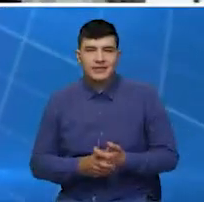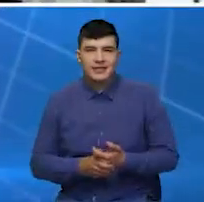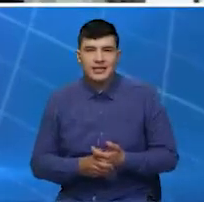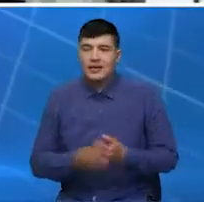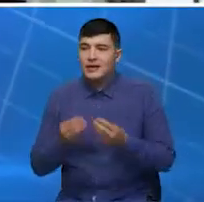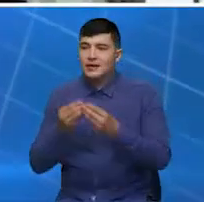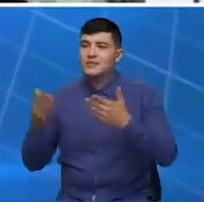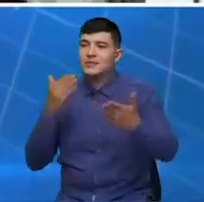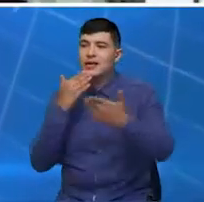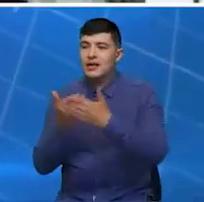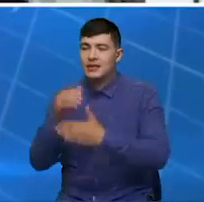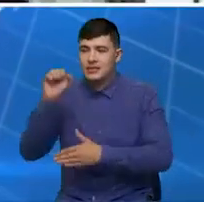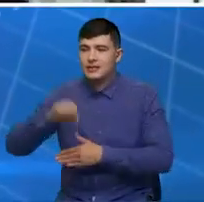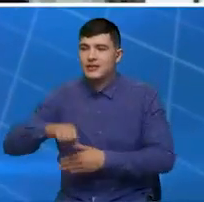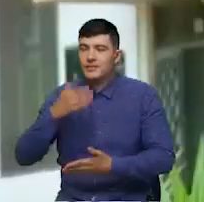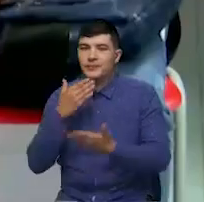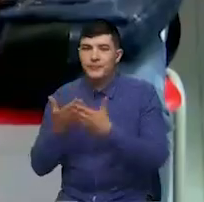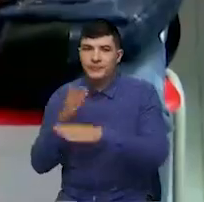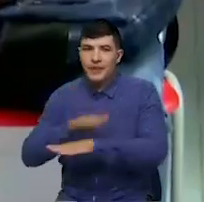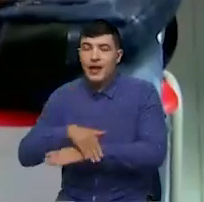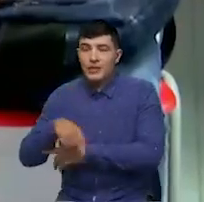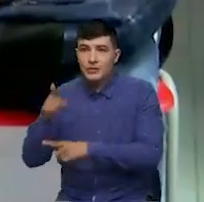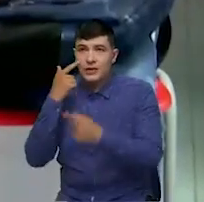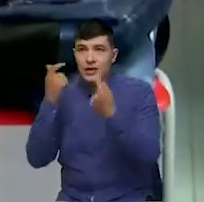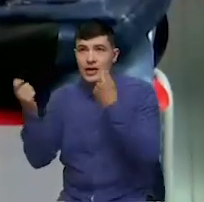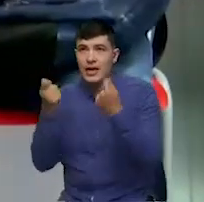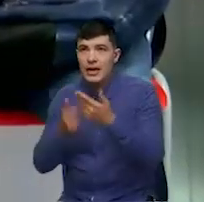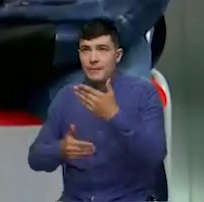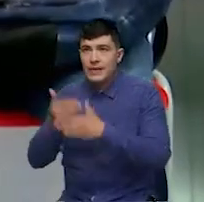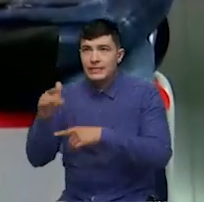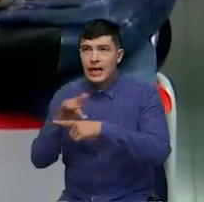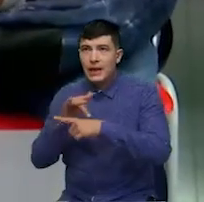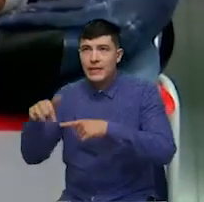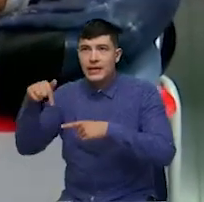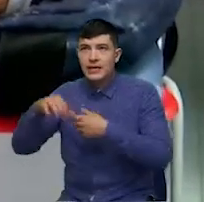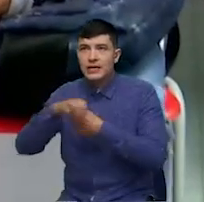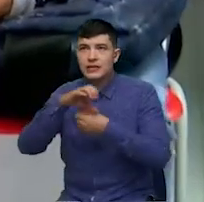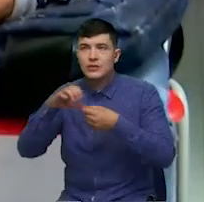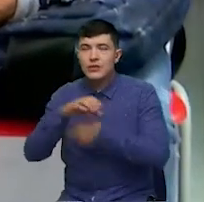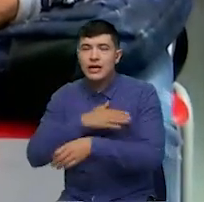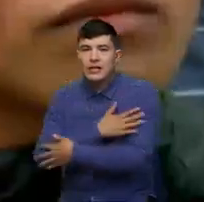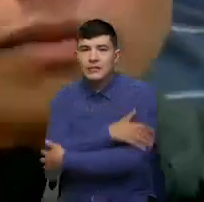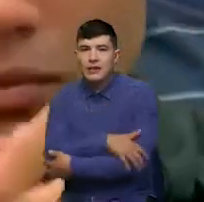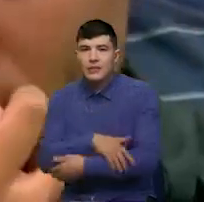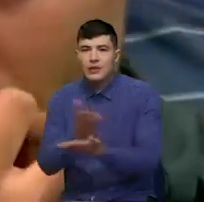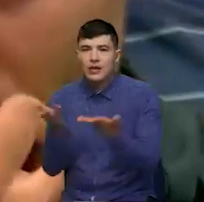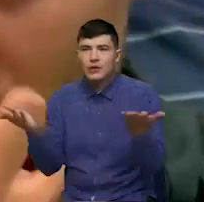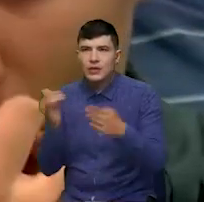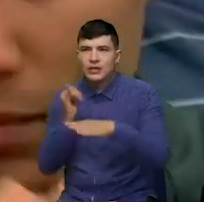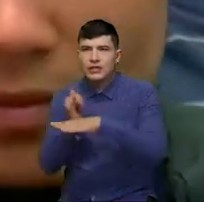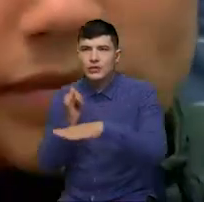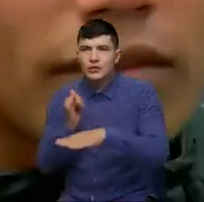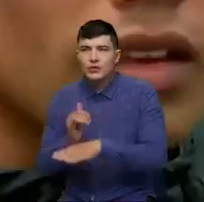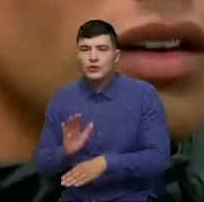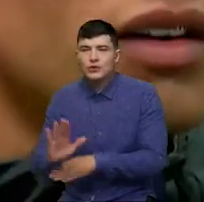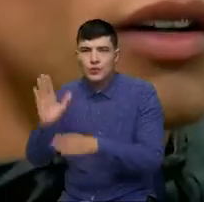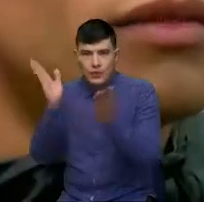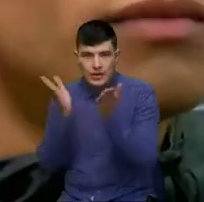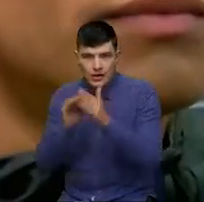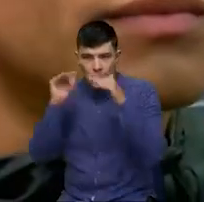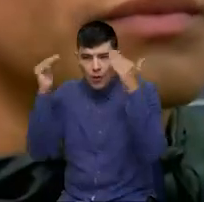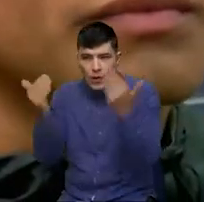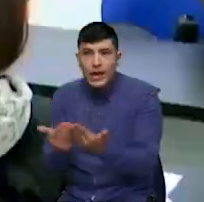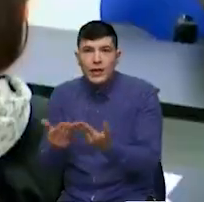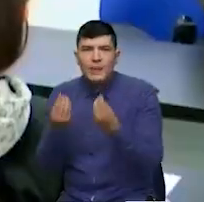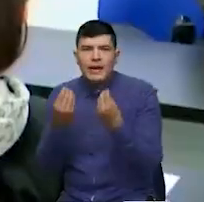Gracias, buenas tardes. Así es, esta estrategia inició a aplicarse en la ciudad de Pamplona en las instituciones educativas para prevenir a